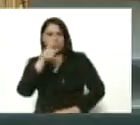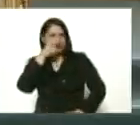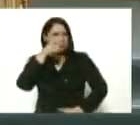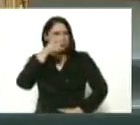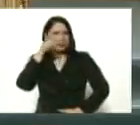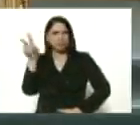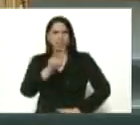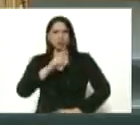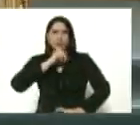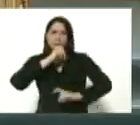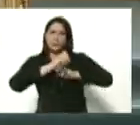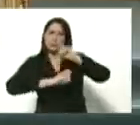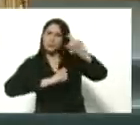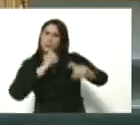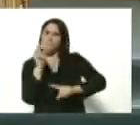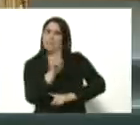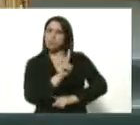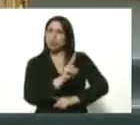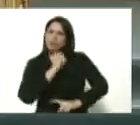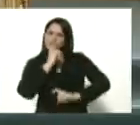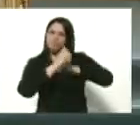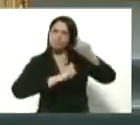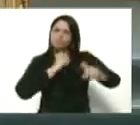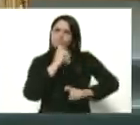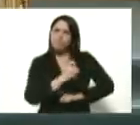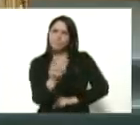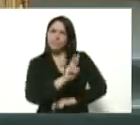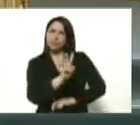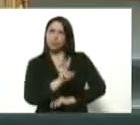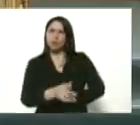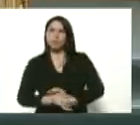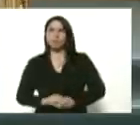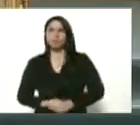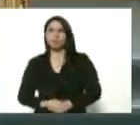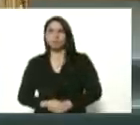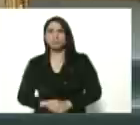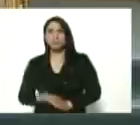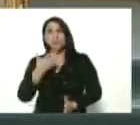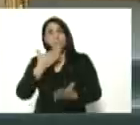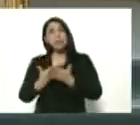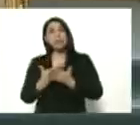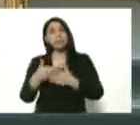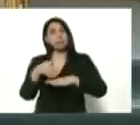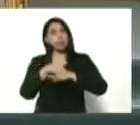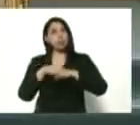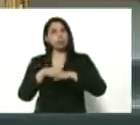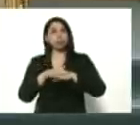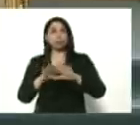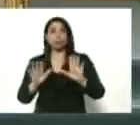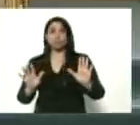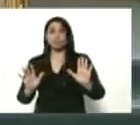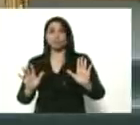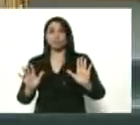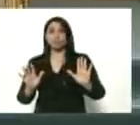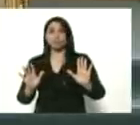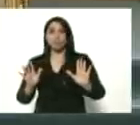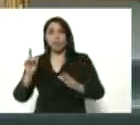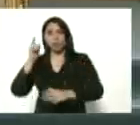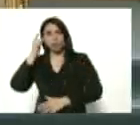Venezuela. Es una obsesión, Venezuela, Venezuela. Y yo les pedí perdón. A los